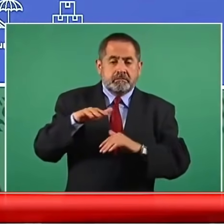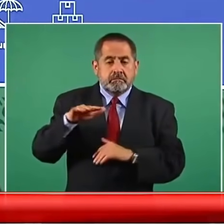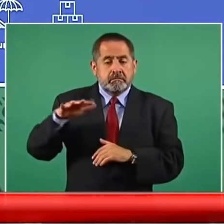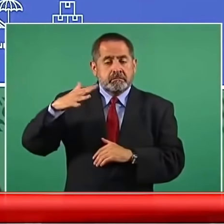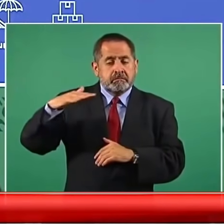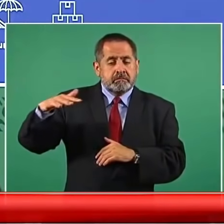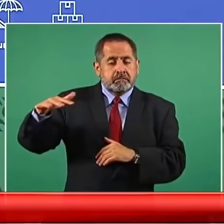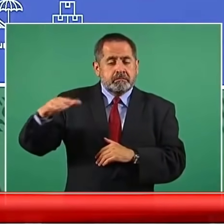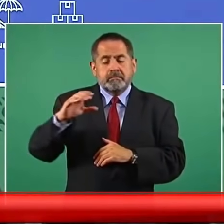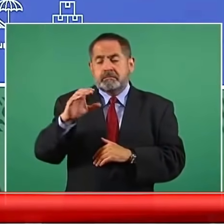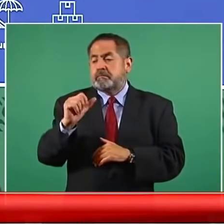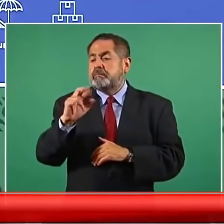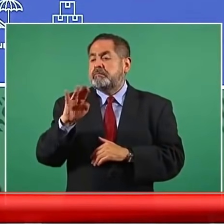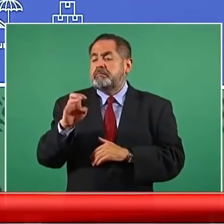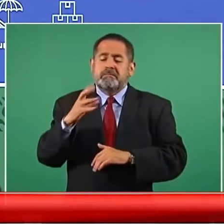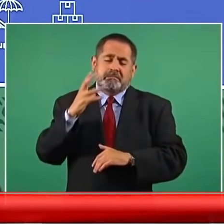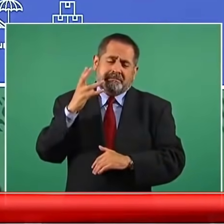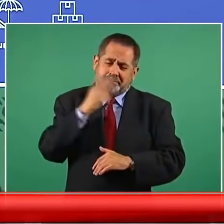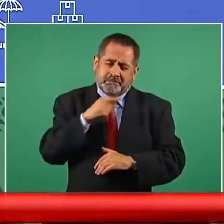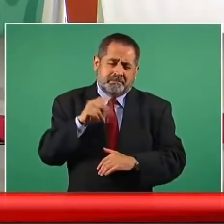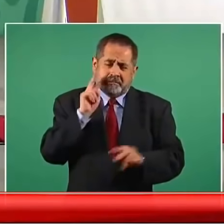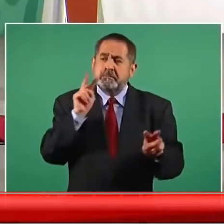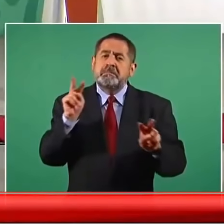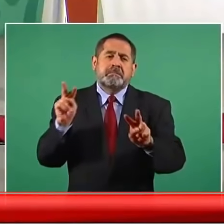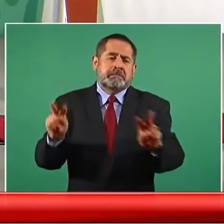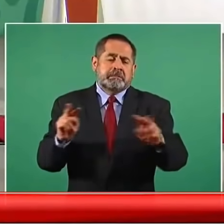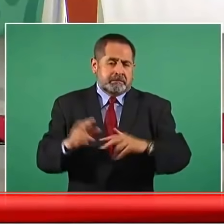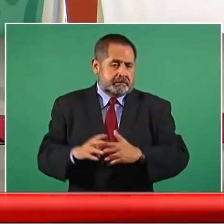el mar Caribe. Entonces,